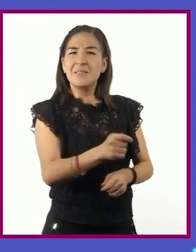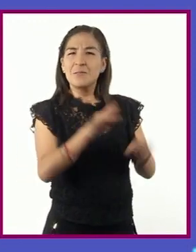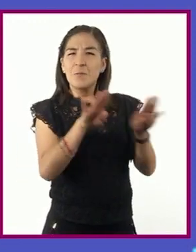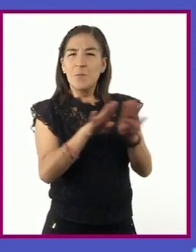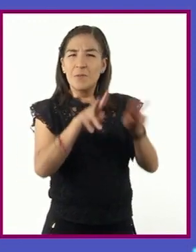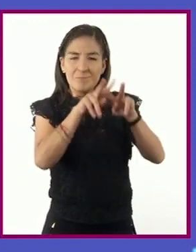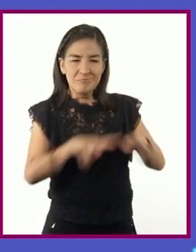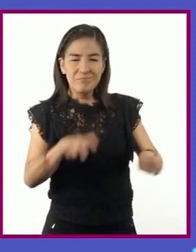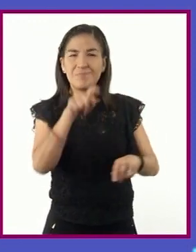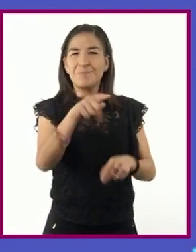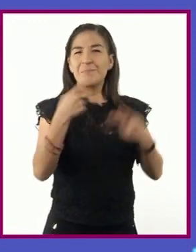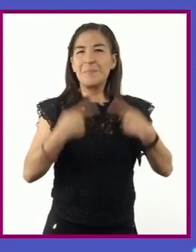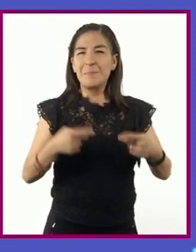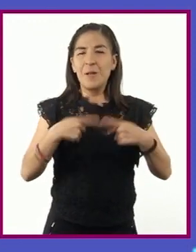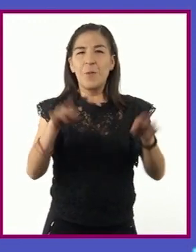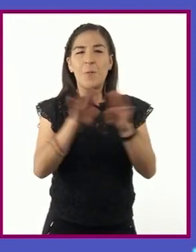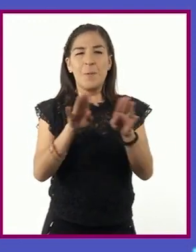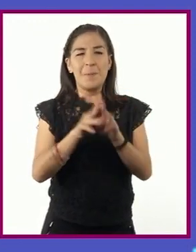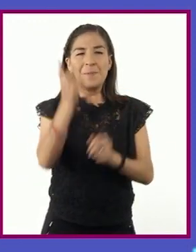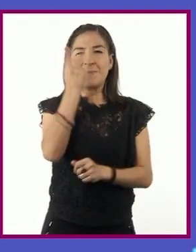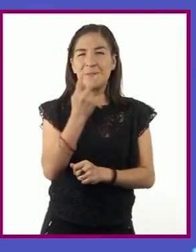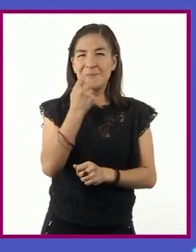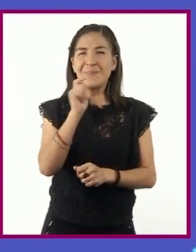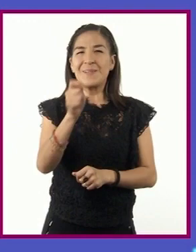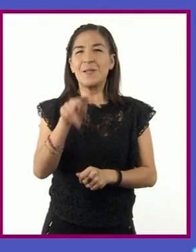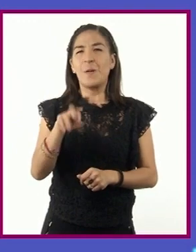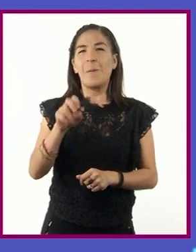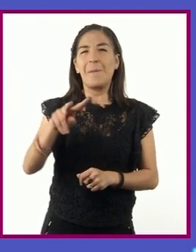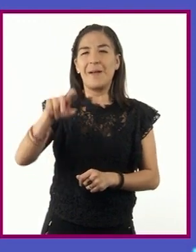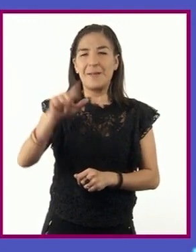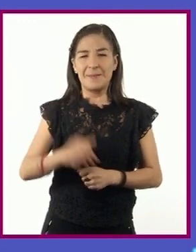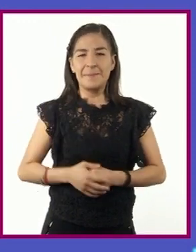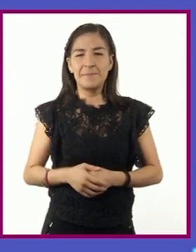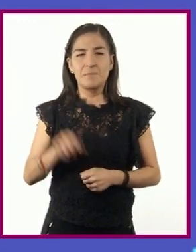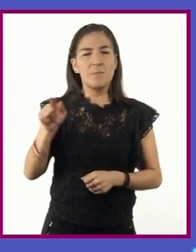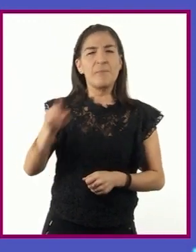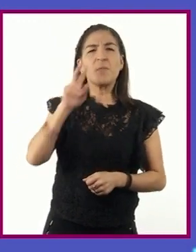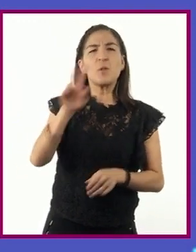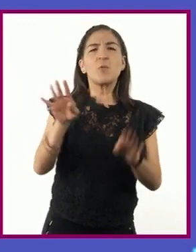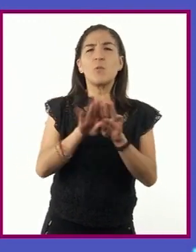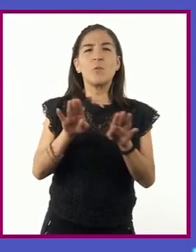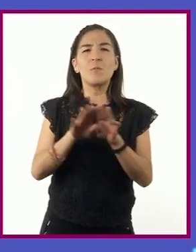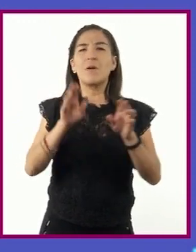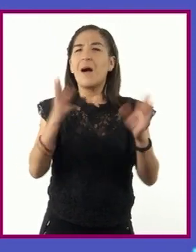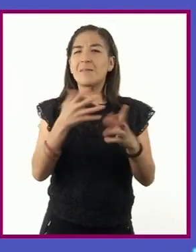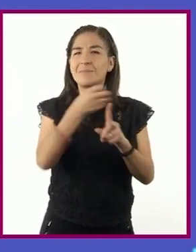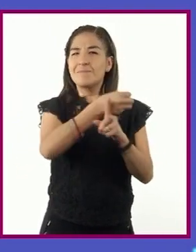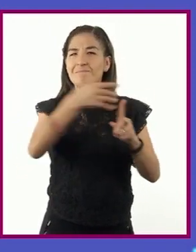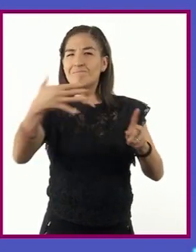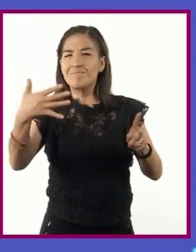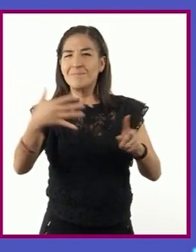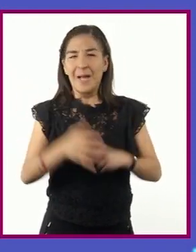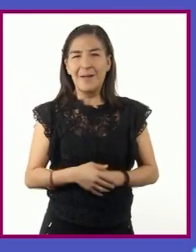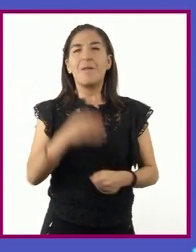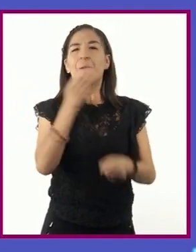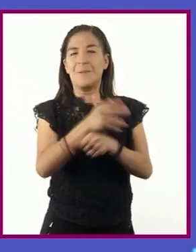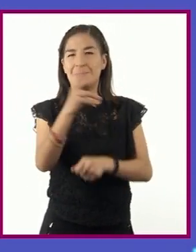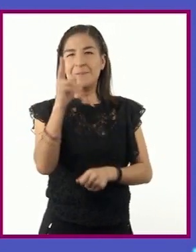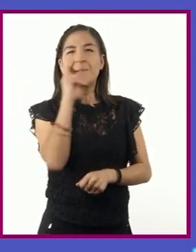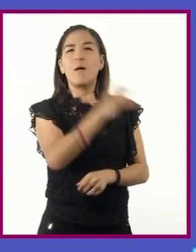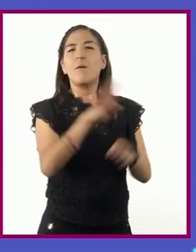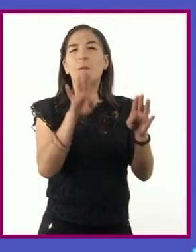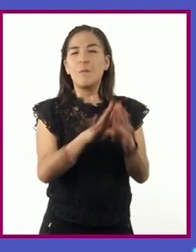personajes de tu novela? Mientras que en la frase, y ver cómo se desarrolla. ¿Qué les parece si